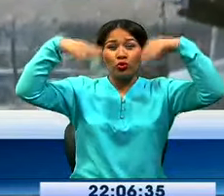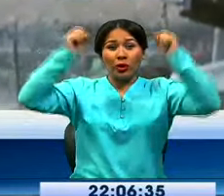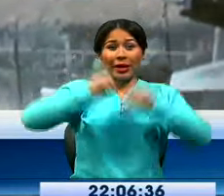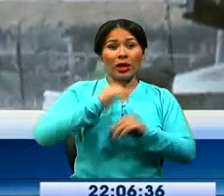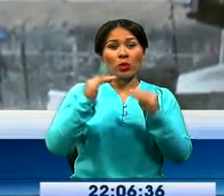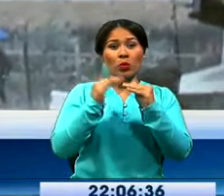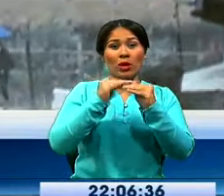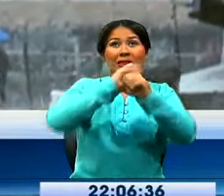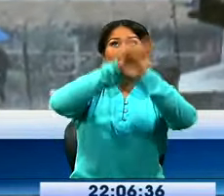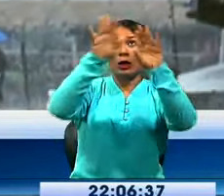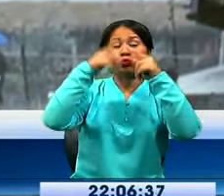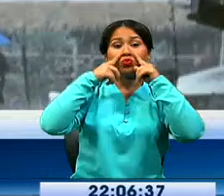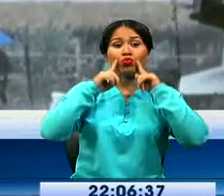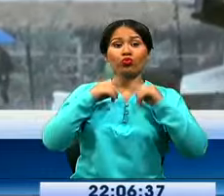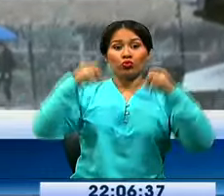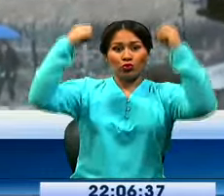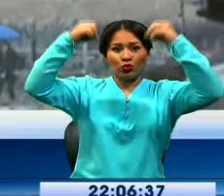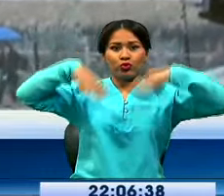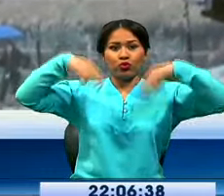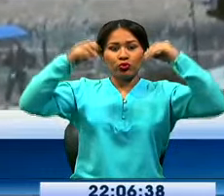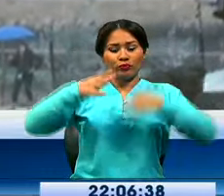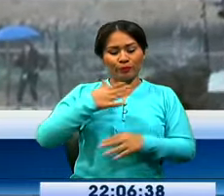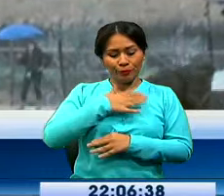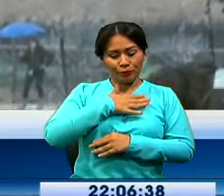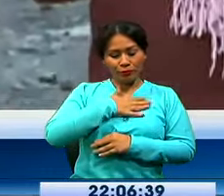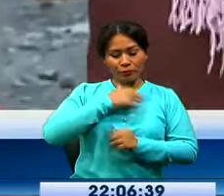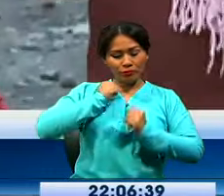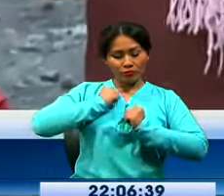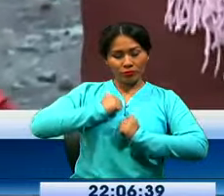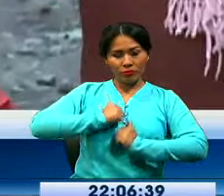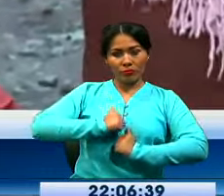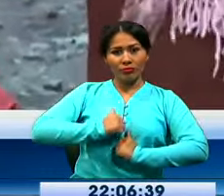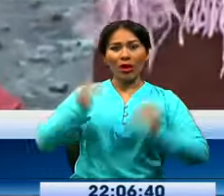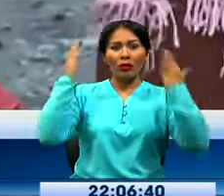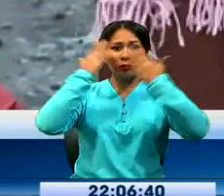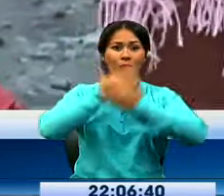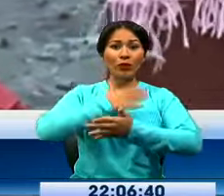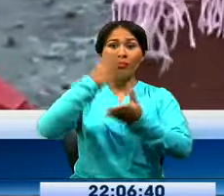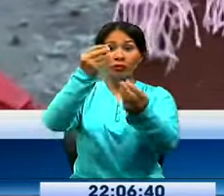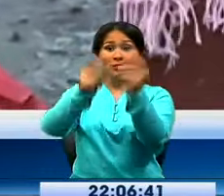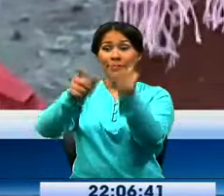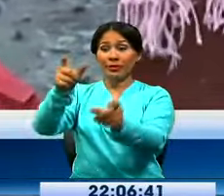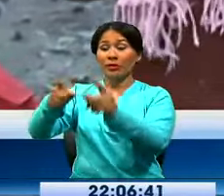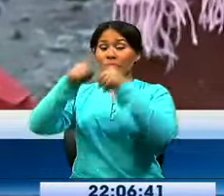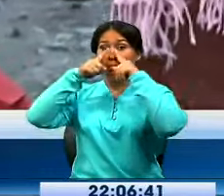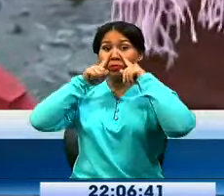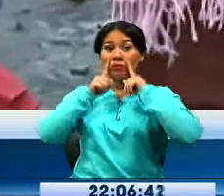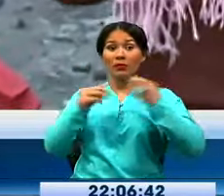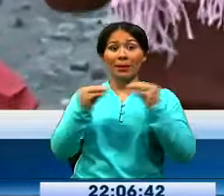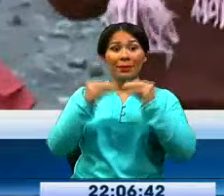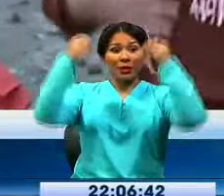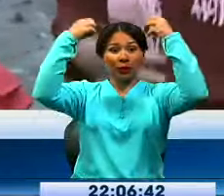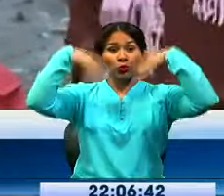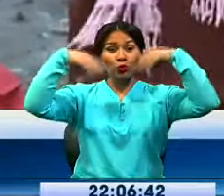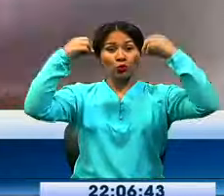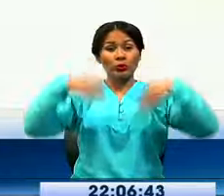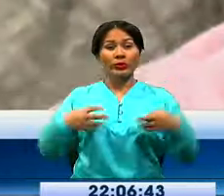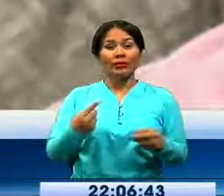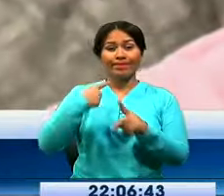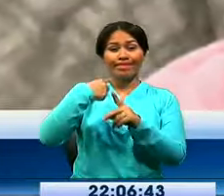Una fuerte lluvia dejaba sentir un ambiente de nostalgia y tristeza, confundiéndose entre las lágrimas de quienes lloraban a sus seres